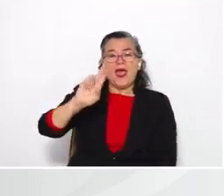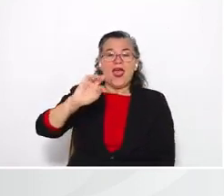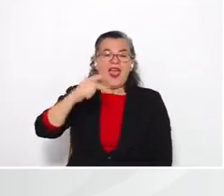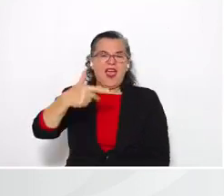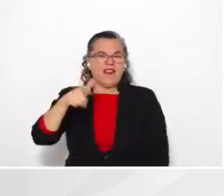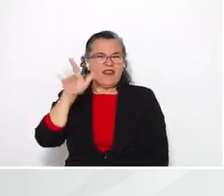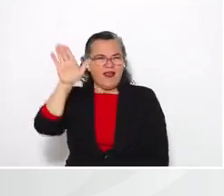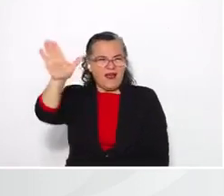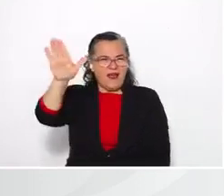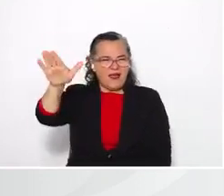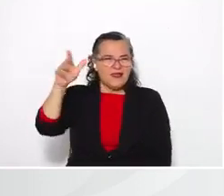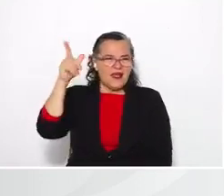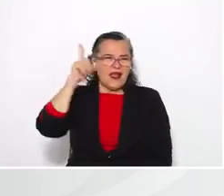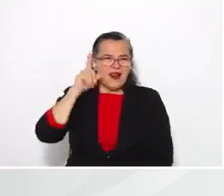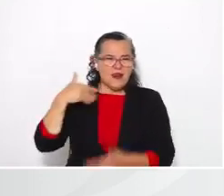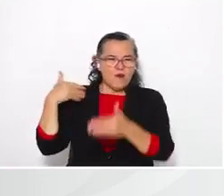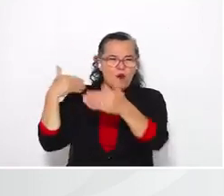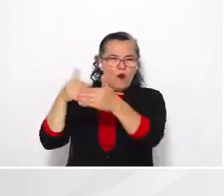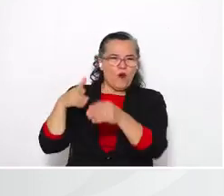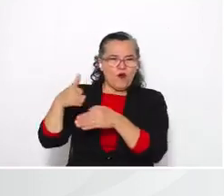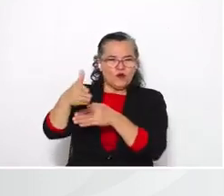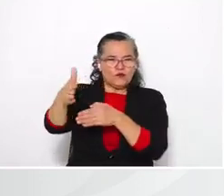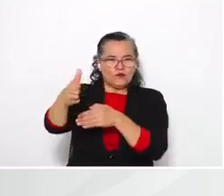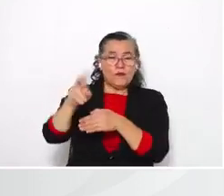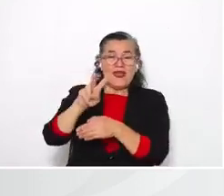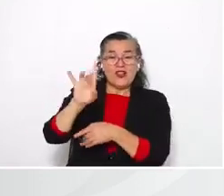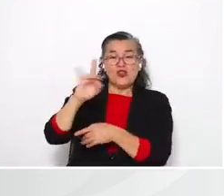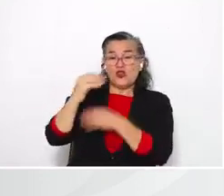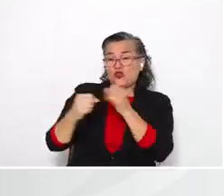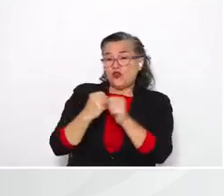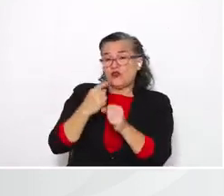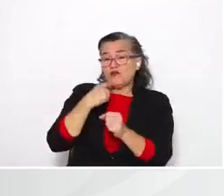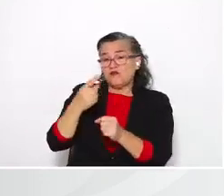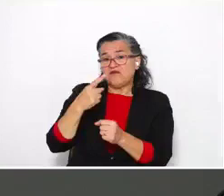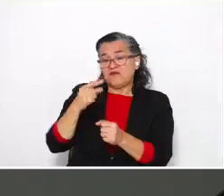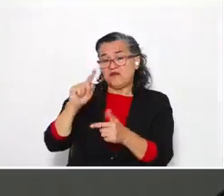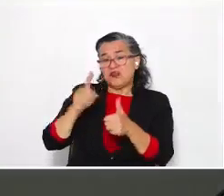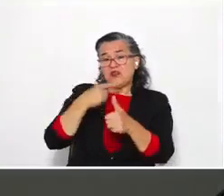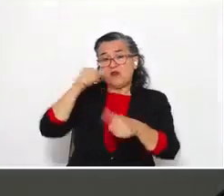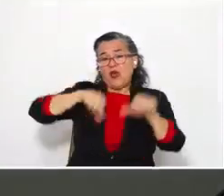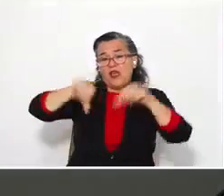Estuve 28 años, como dijeron antes, en la Universidad de Earth. Era un experimento al principio.